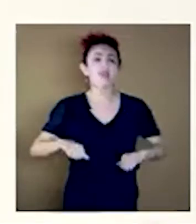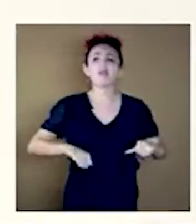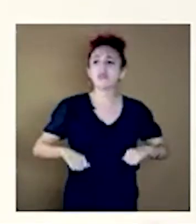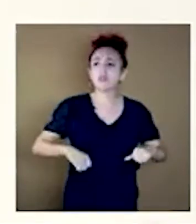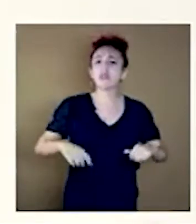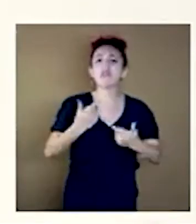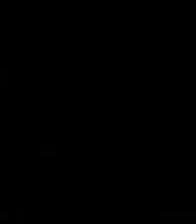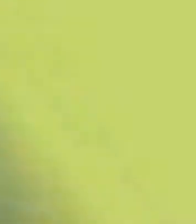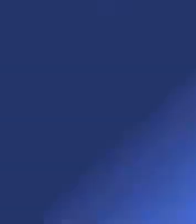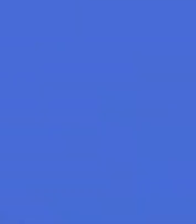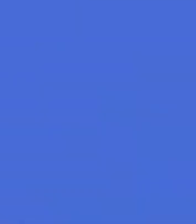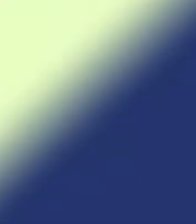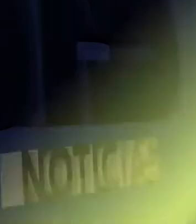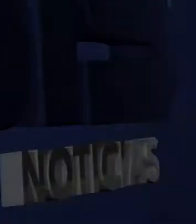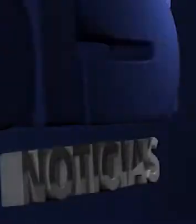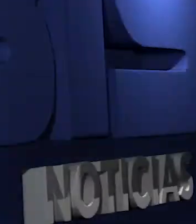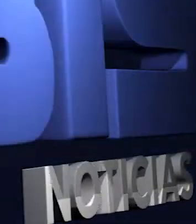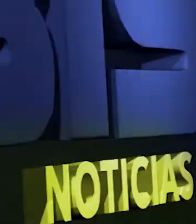Aida Espinosa.